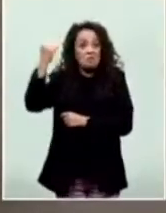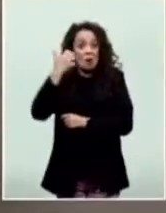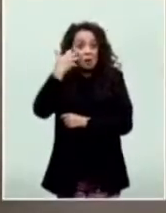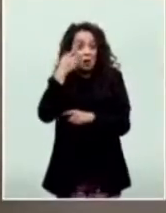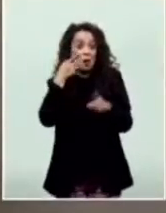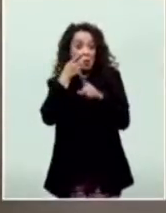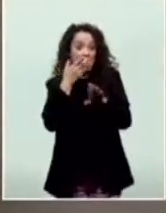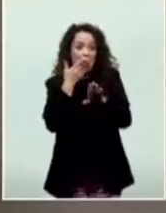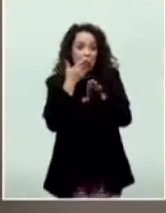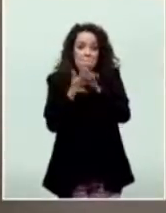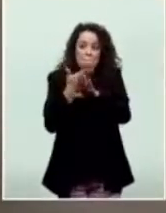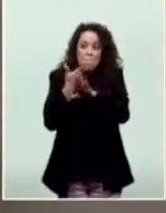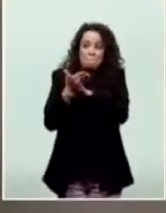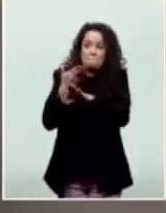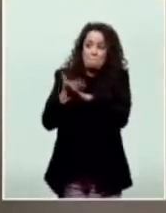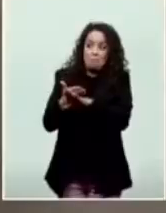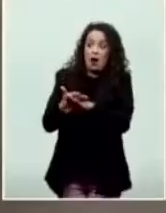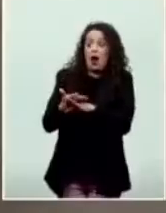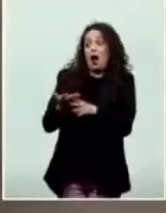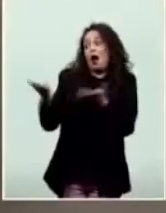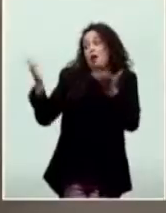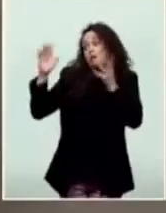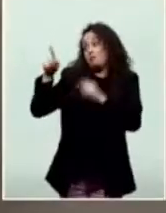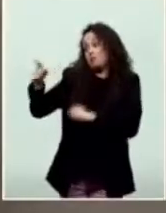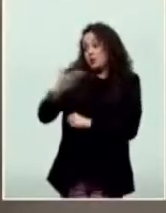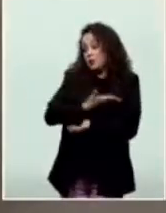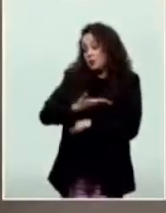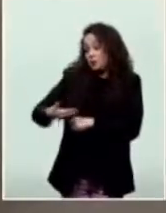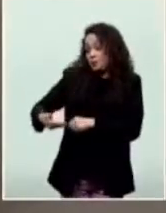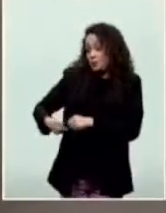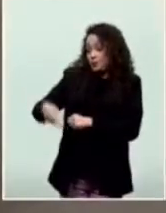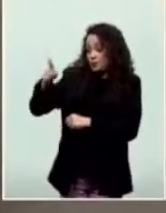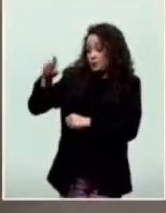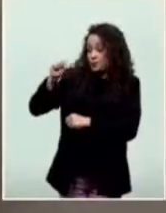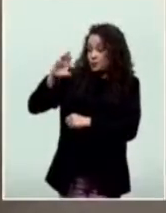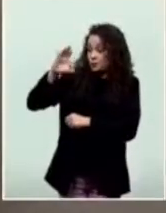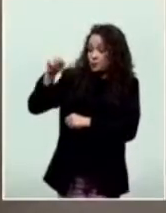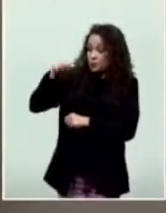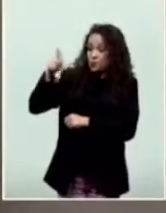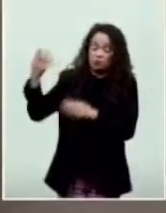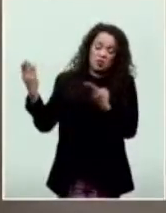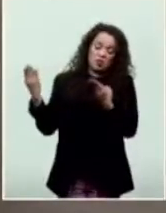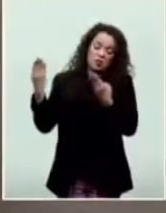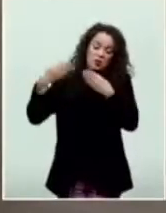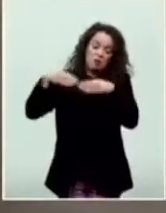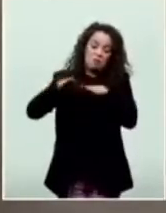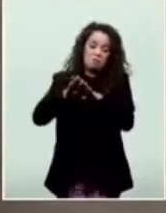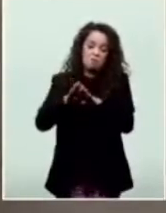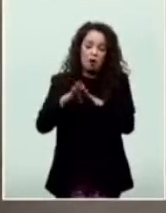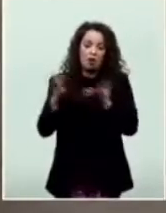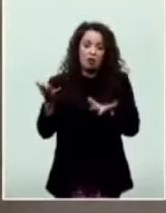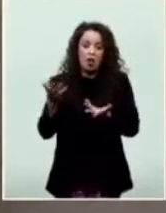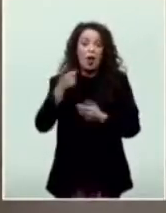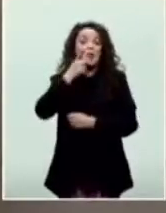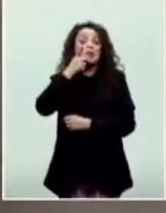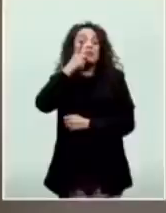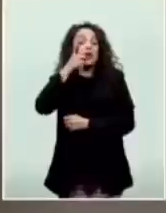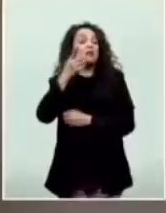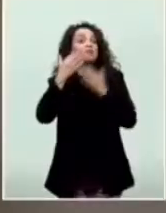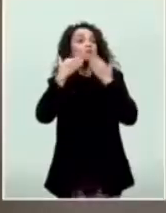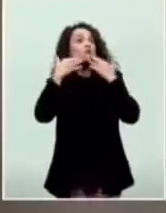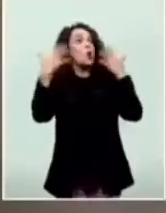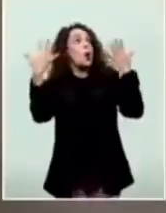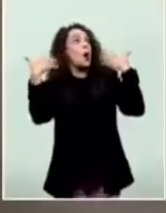conspiración, ahora resulta que el presidente de la Corte cerró y levantó con el aire acondicionado porque